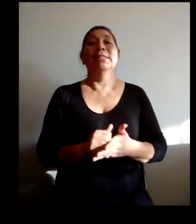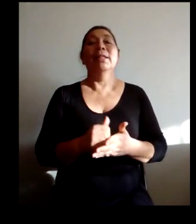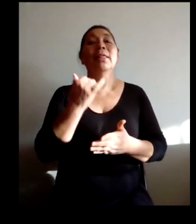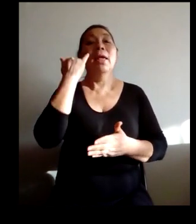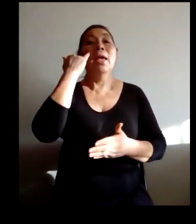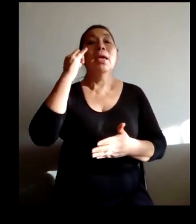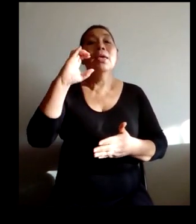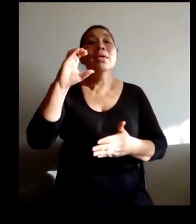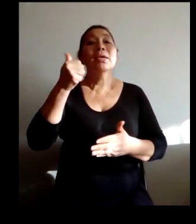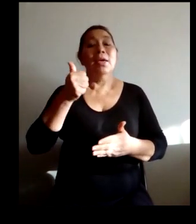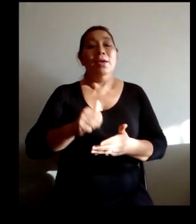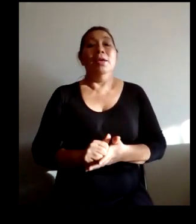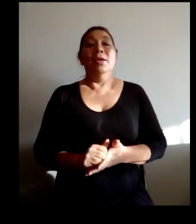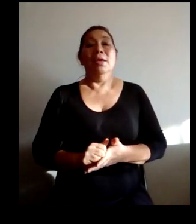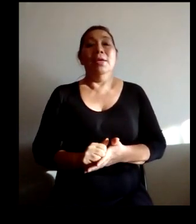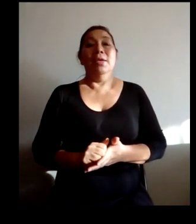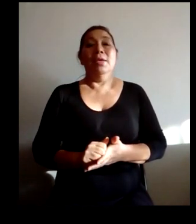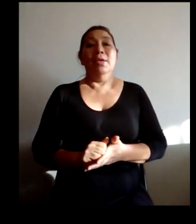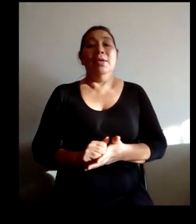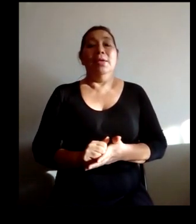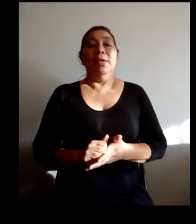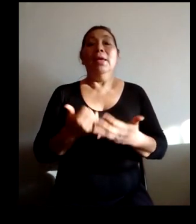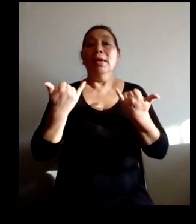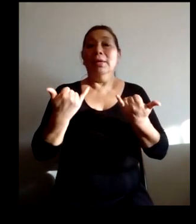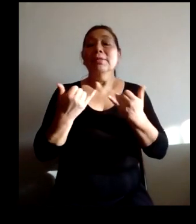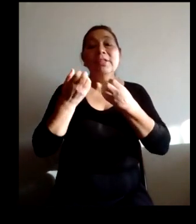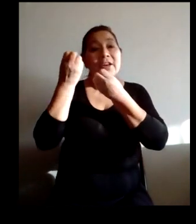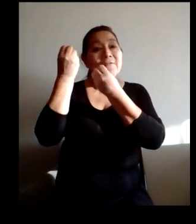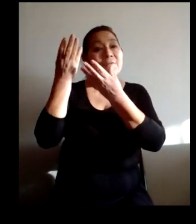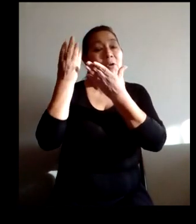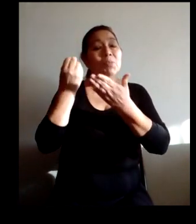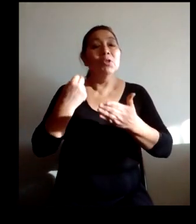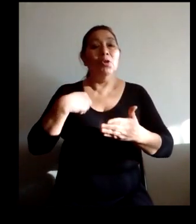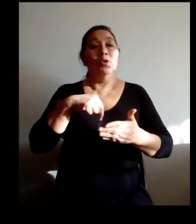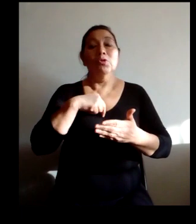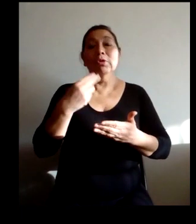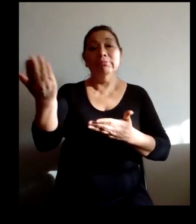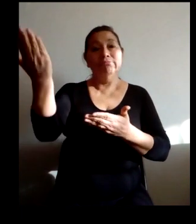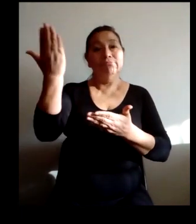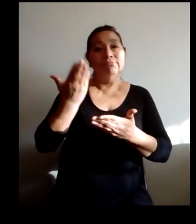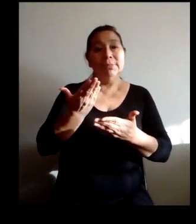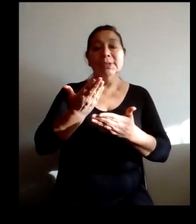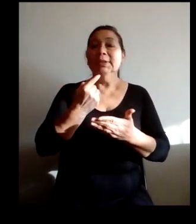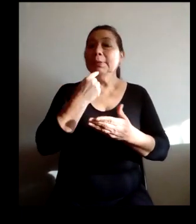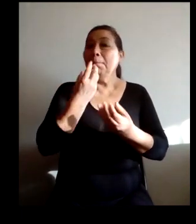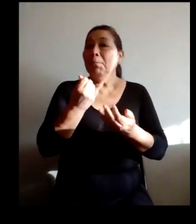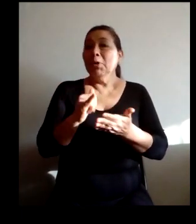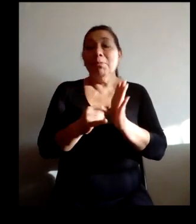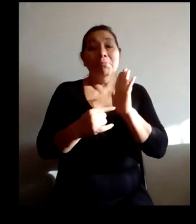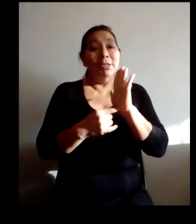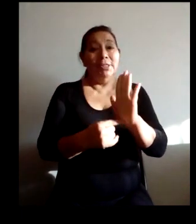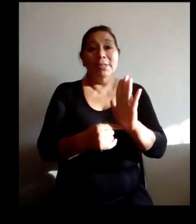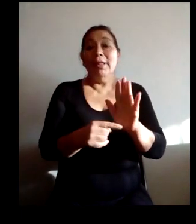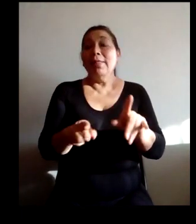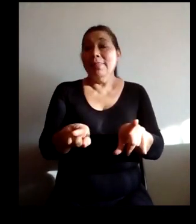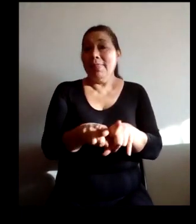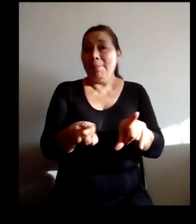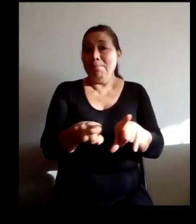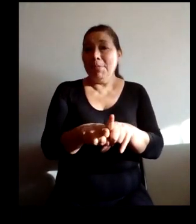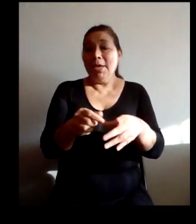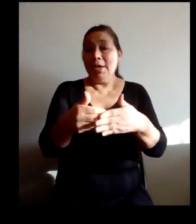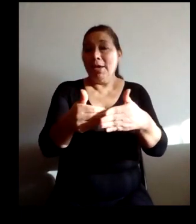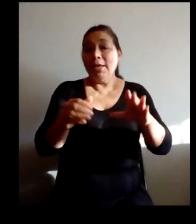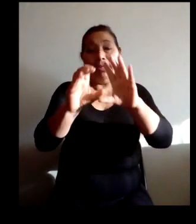029-73-2010 de ICA, y esta es la información que nosotros hemos recibido y que reiteramos porque en el presente caso